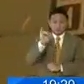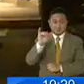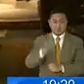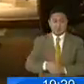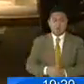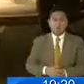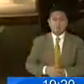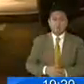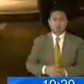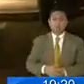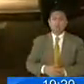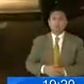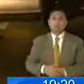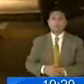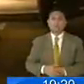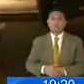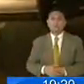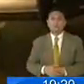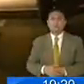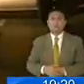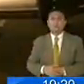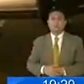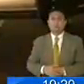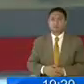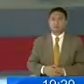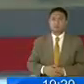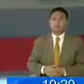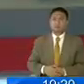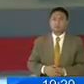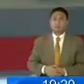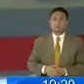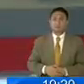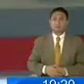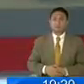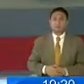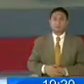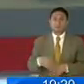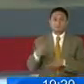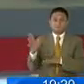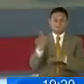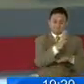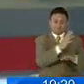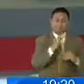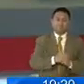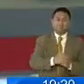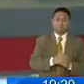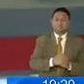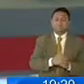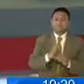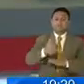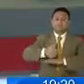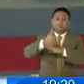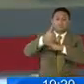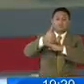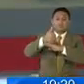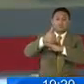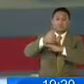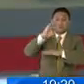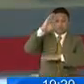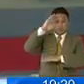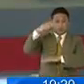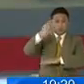sábado, informó Priscila Cadena. Cambiamos de tema, amigos. La Intendencia del Guayas informó que ya